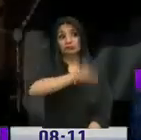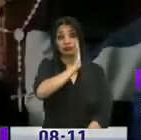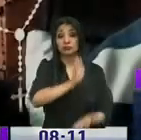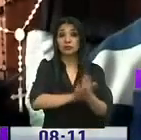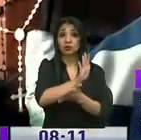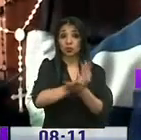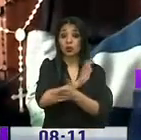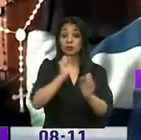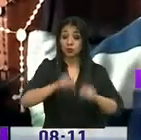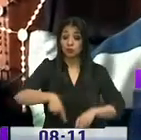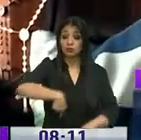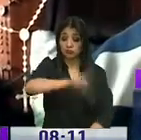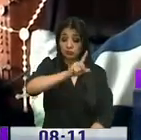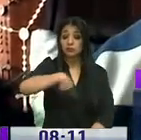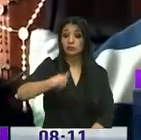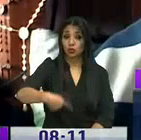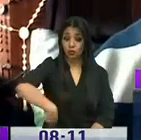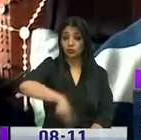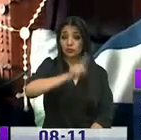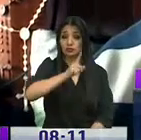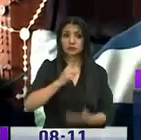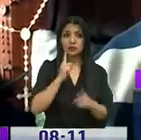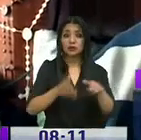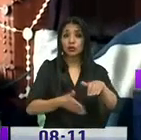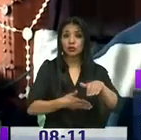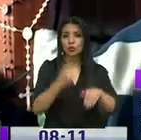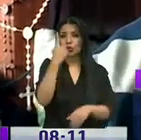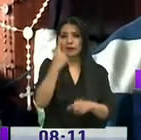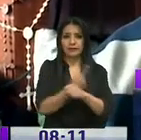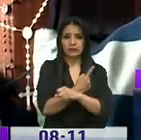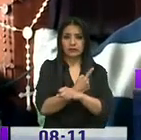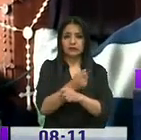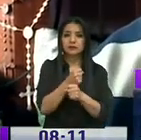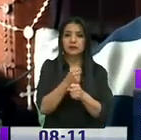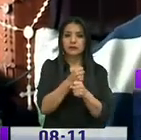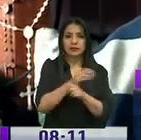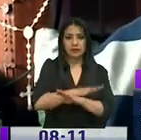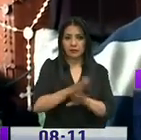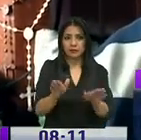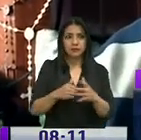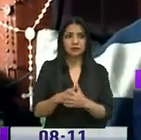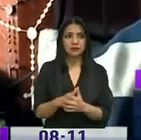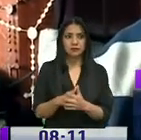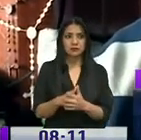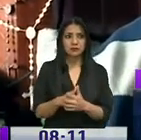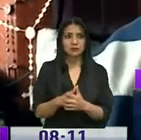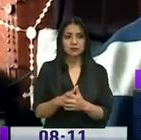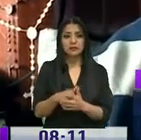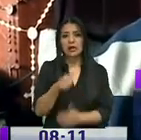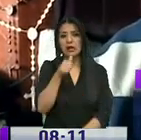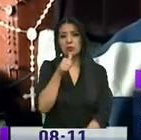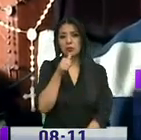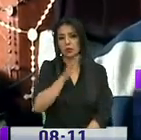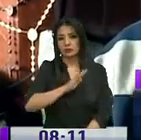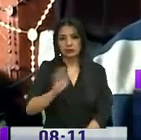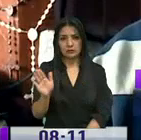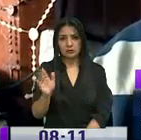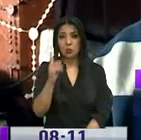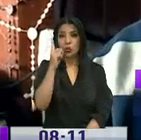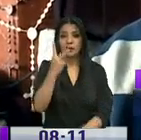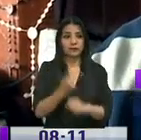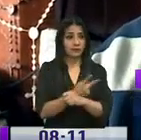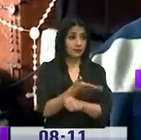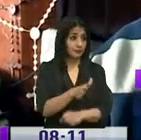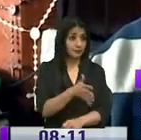A veces cocino una sola, es para el café, si es que nos alcanza el almuerzo y la merienda. ¿Y es que